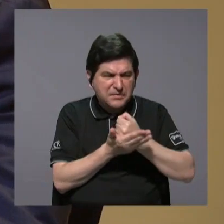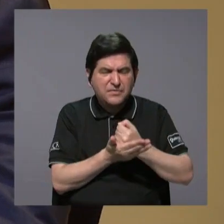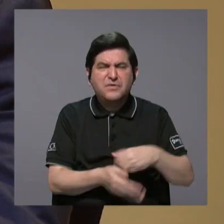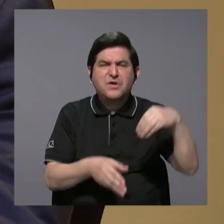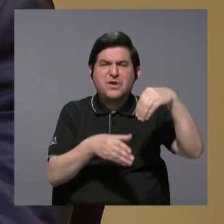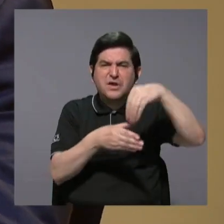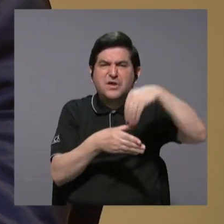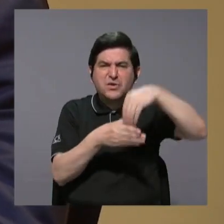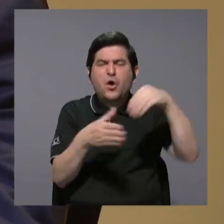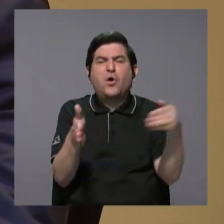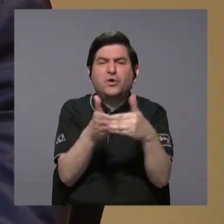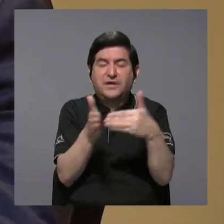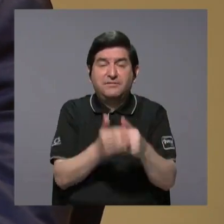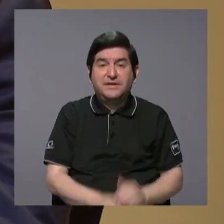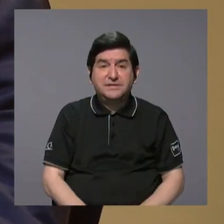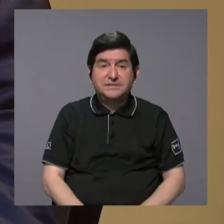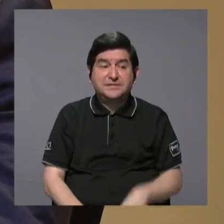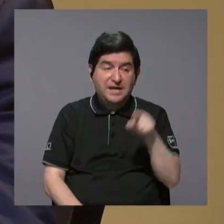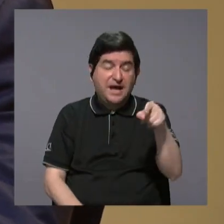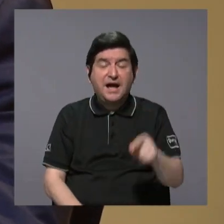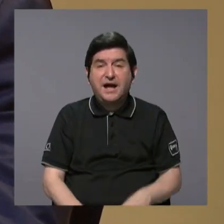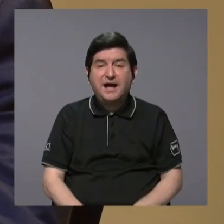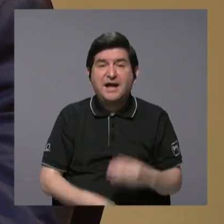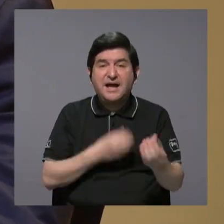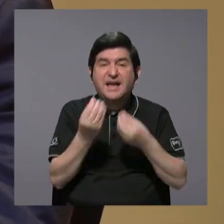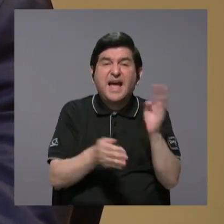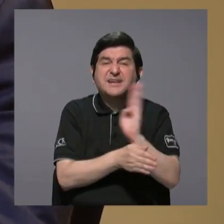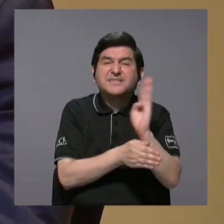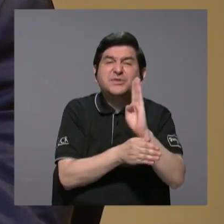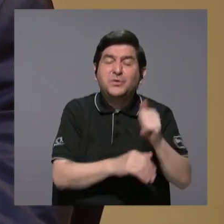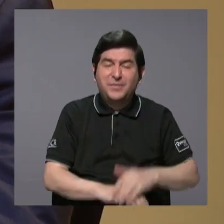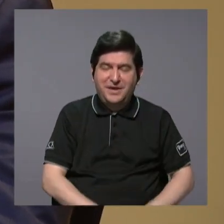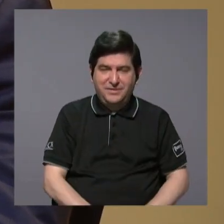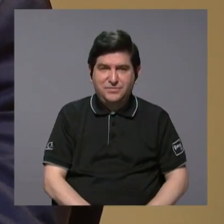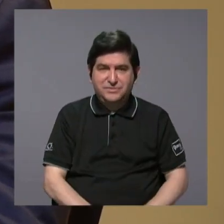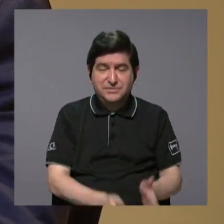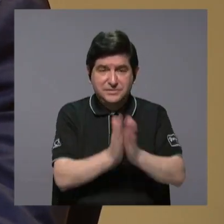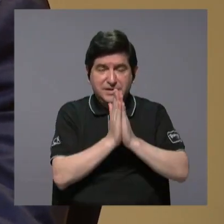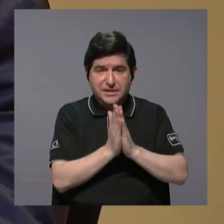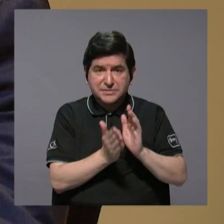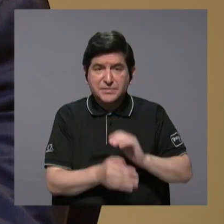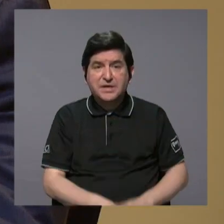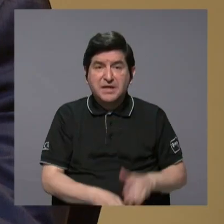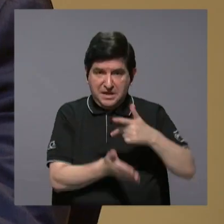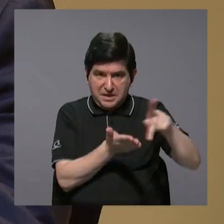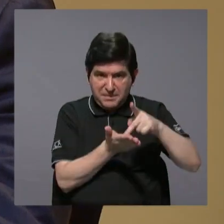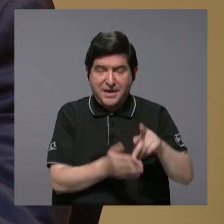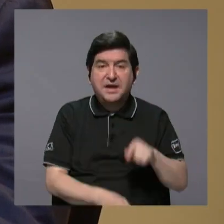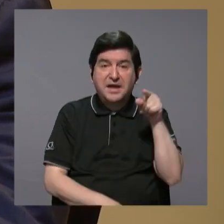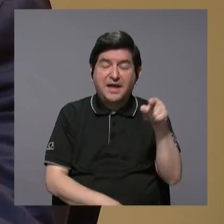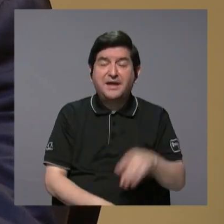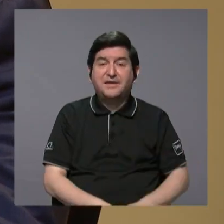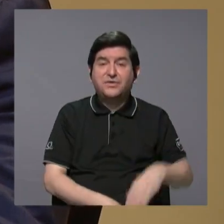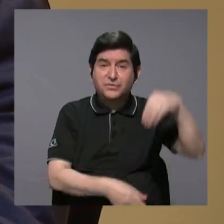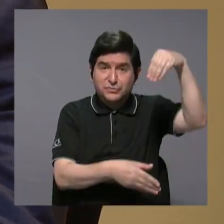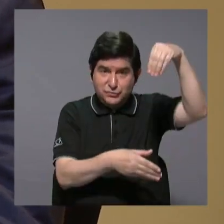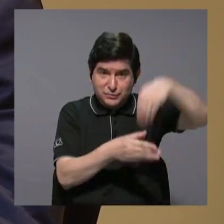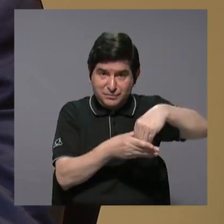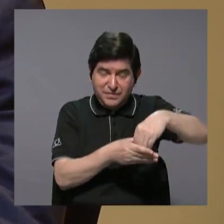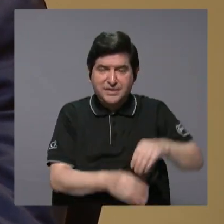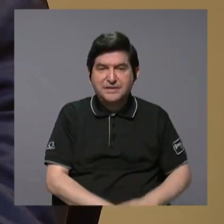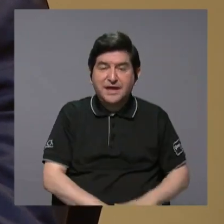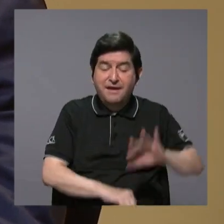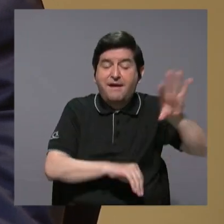el fondo. Si le cobran extra a los bancos, ¿qué van a hacer los bancos? Los bancos van a meter un